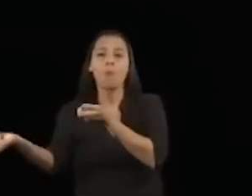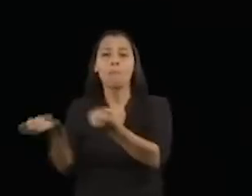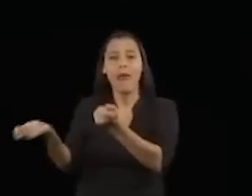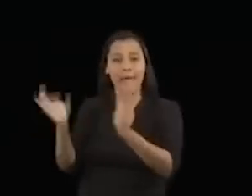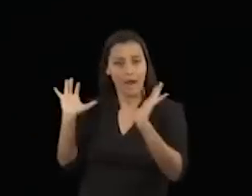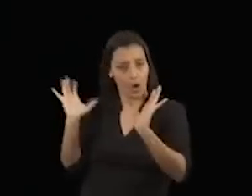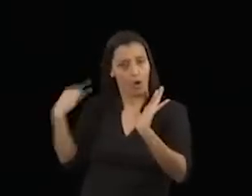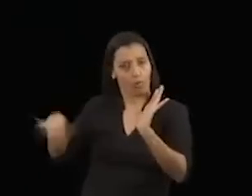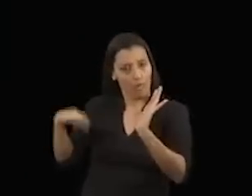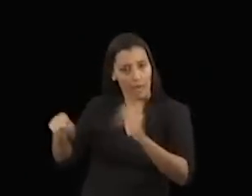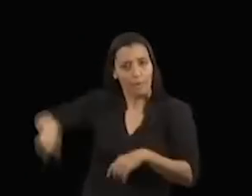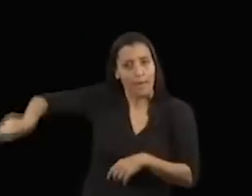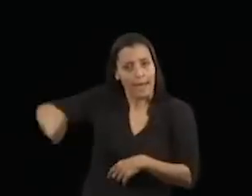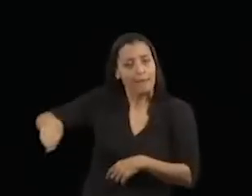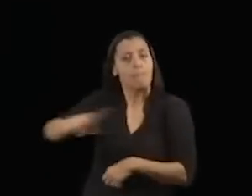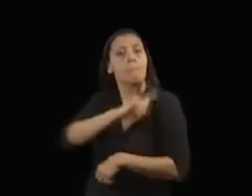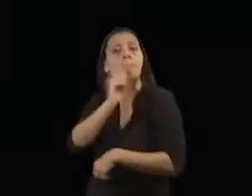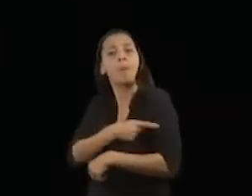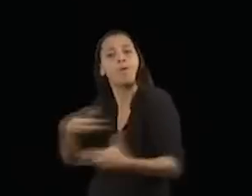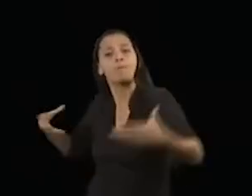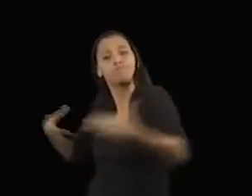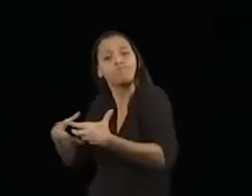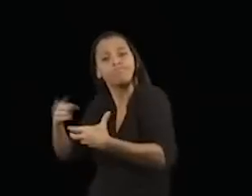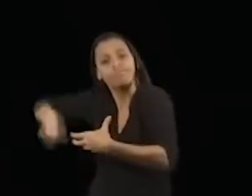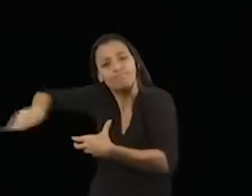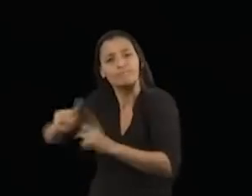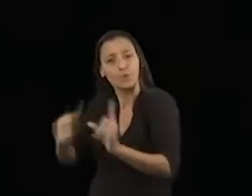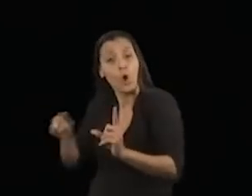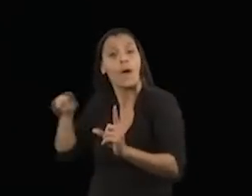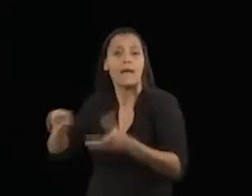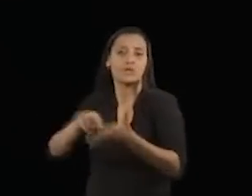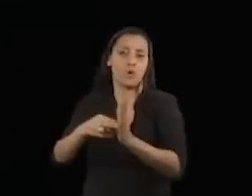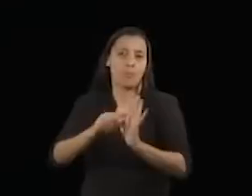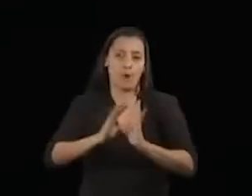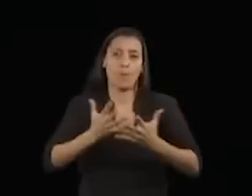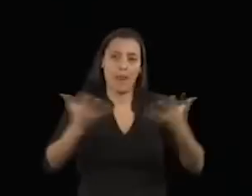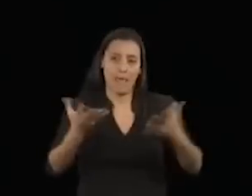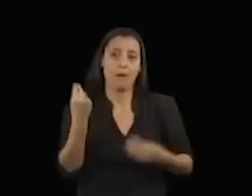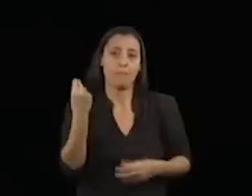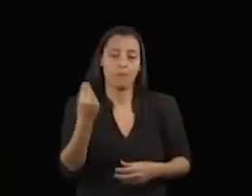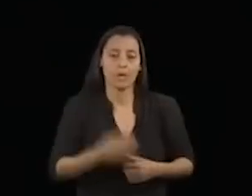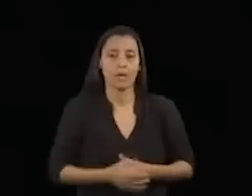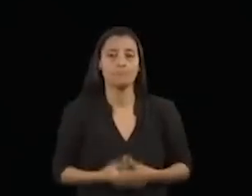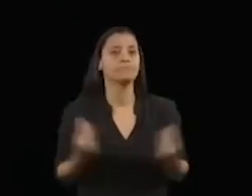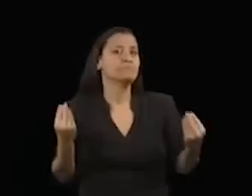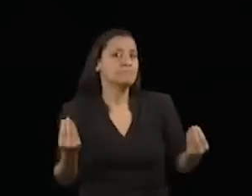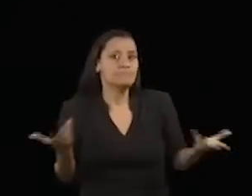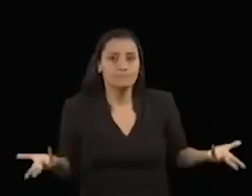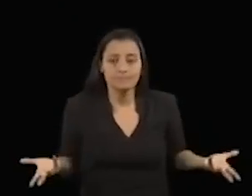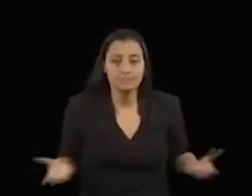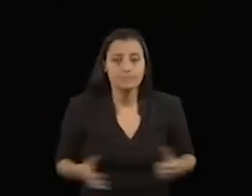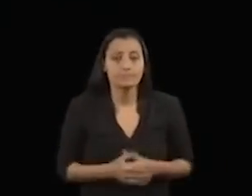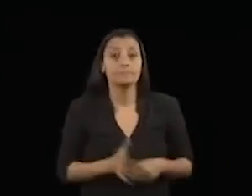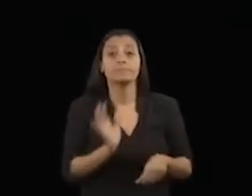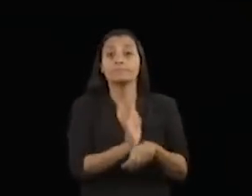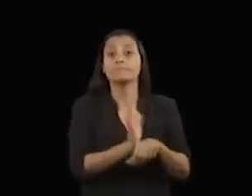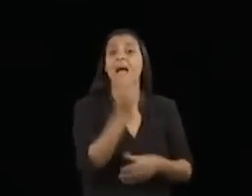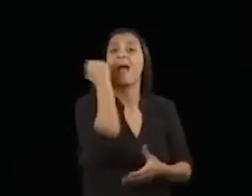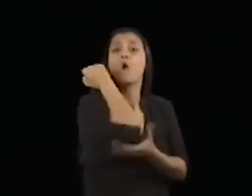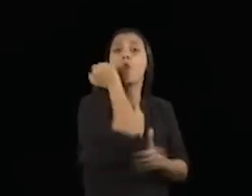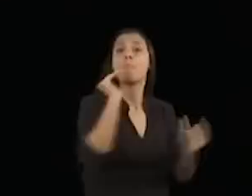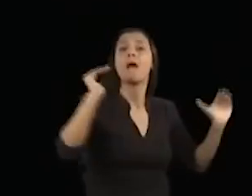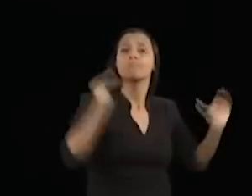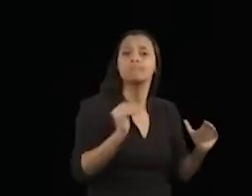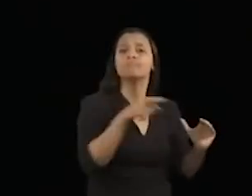eso, digamos, es bastante conflictivo porque ¿cómo puede ser que para la micro eso sea